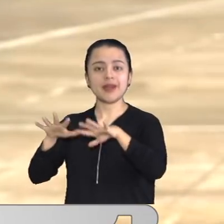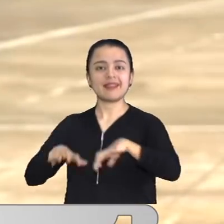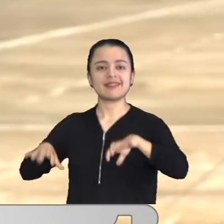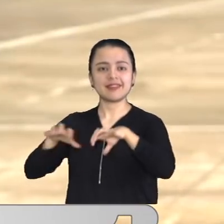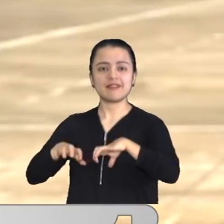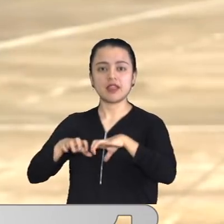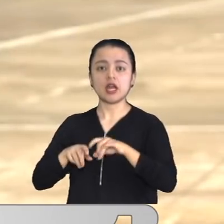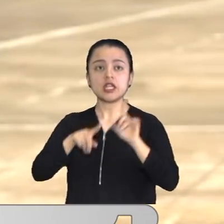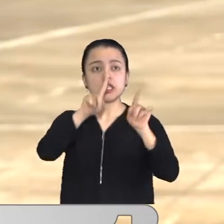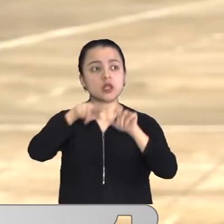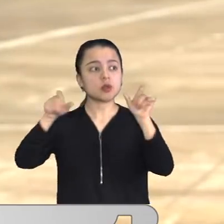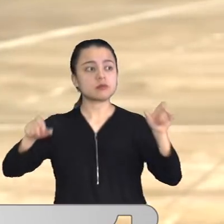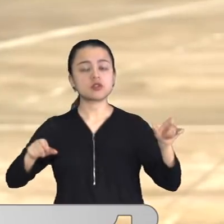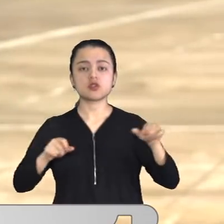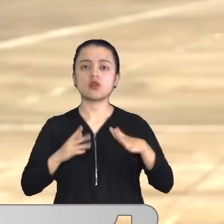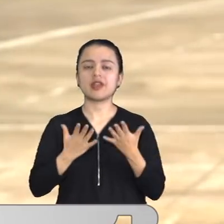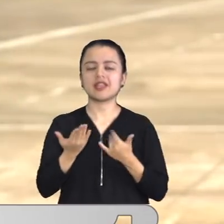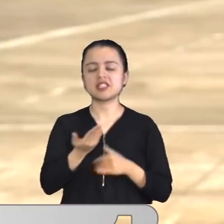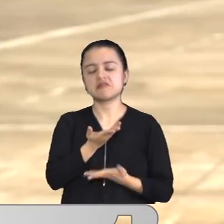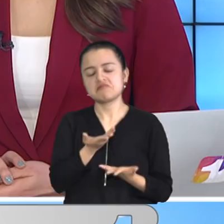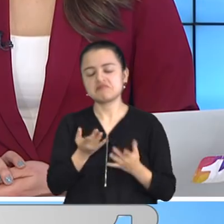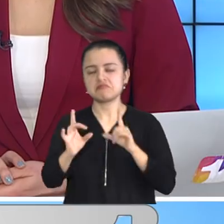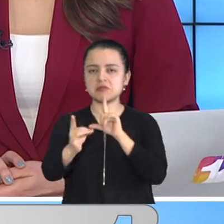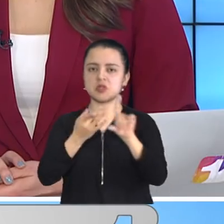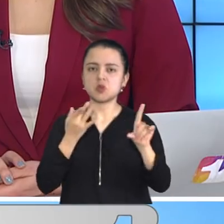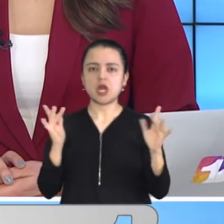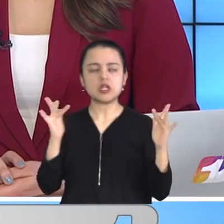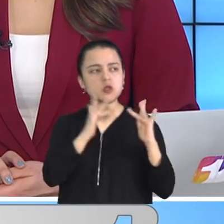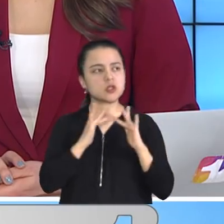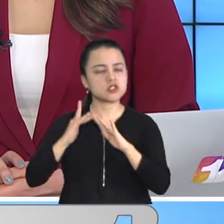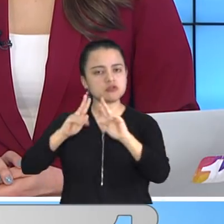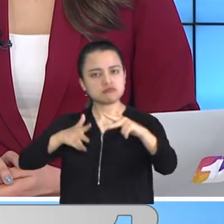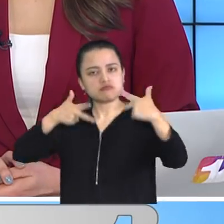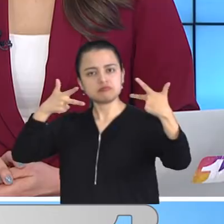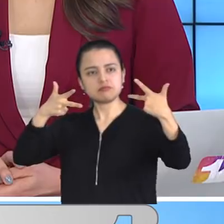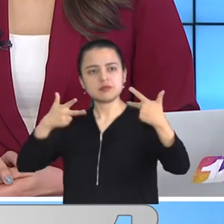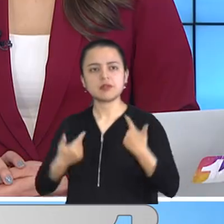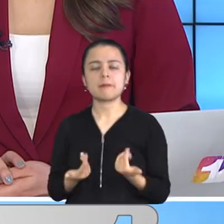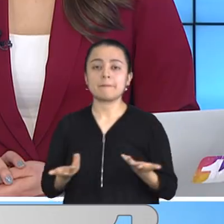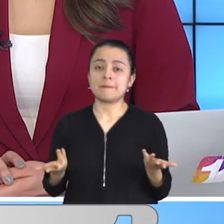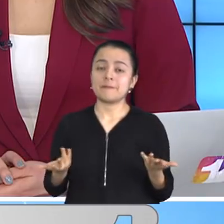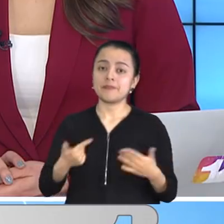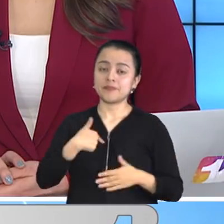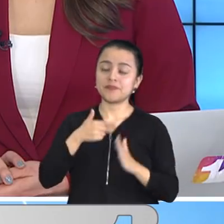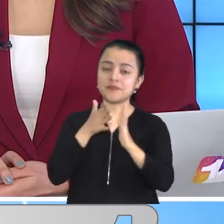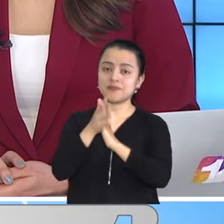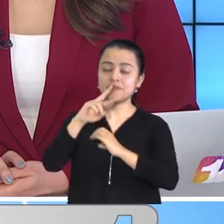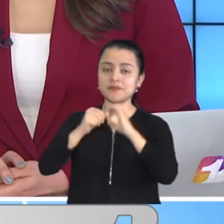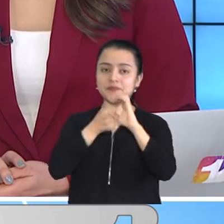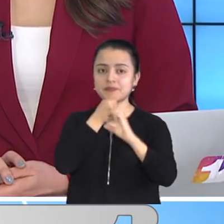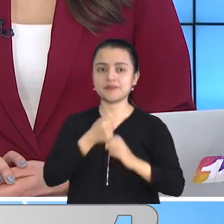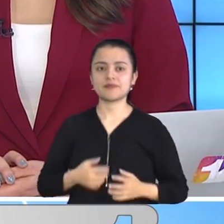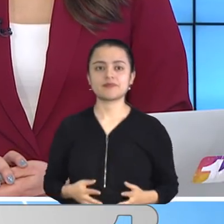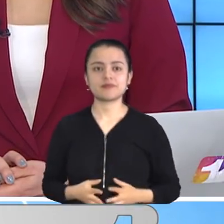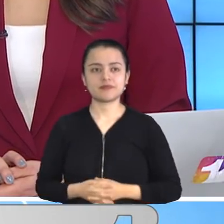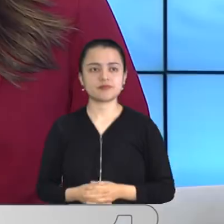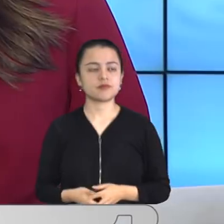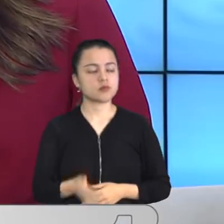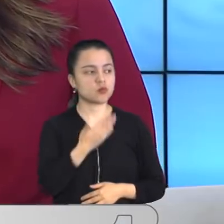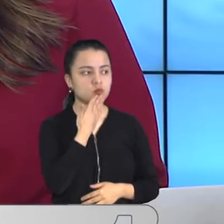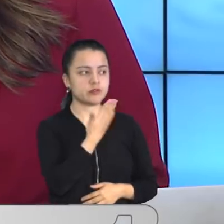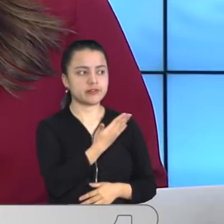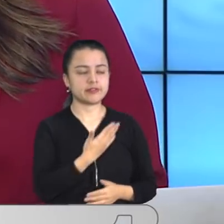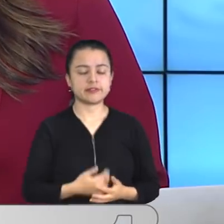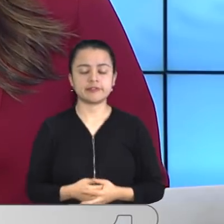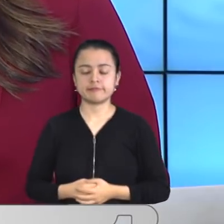forma virtual los presidentes de la región amazónica. Con Matías Álvarez y Carlos Ruiz desde Leticia, Noticentro 1 CMI. Carlos, muchas